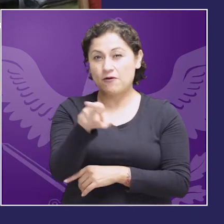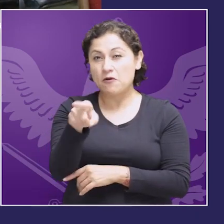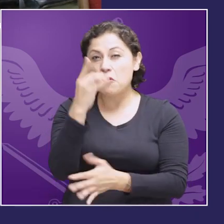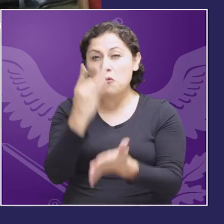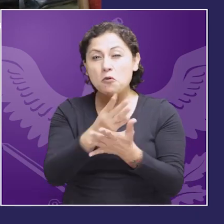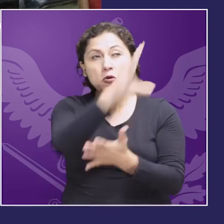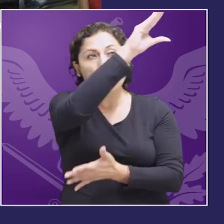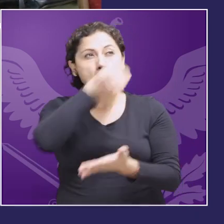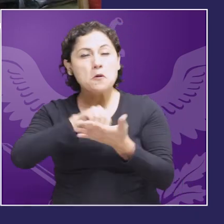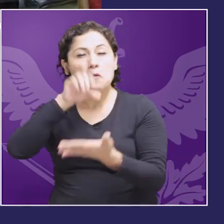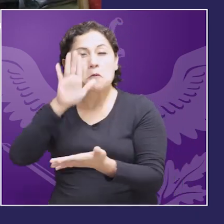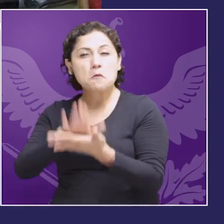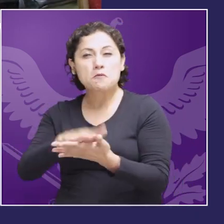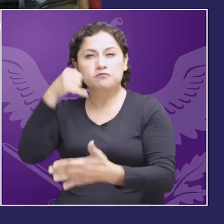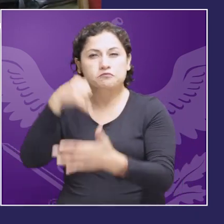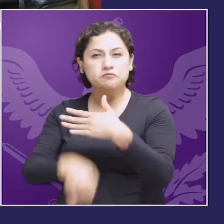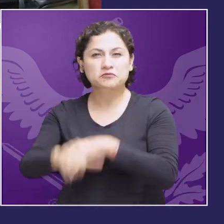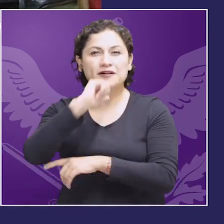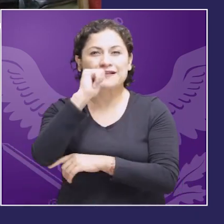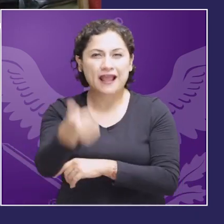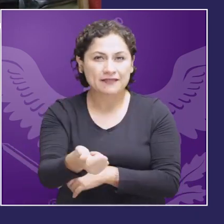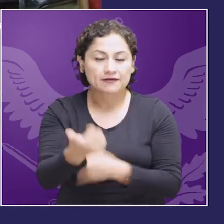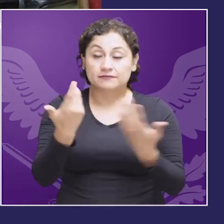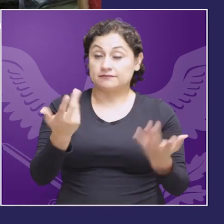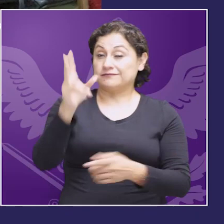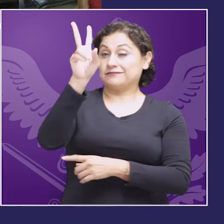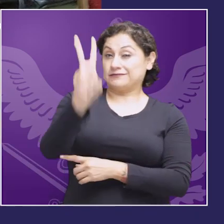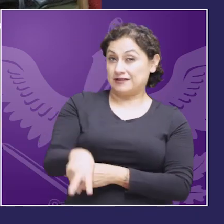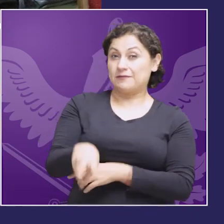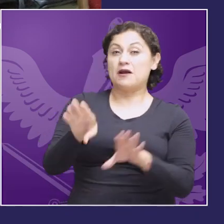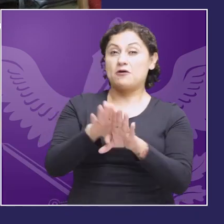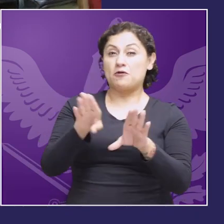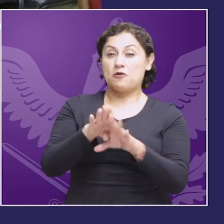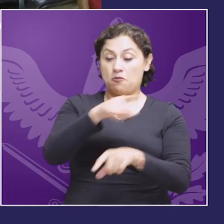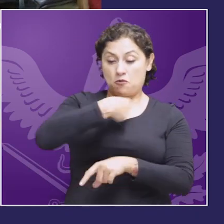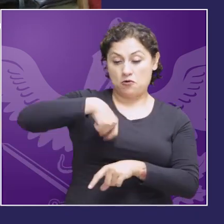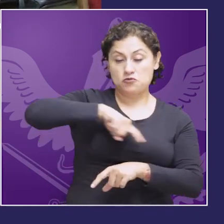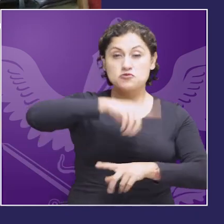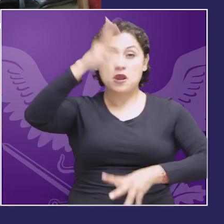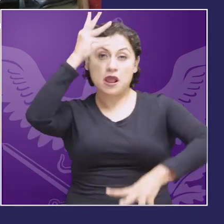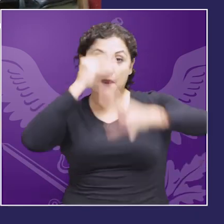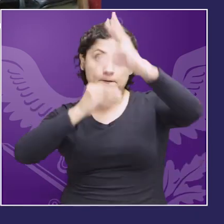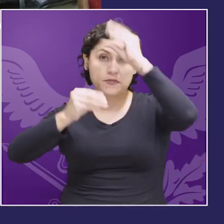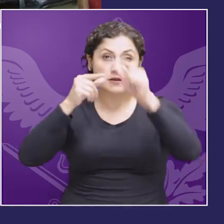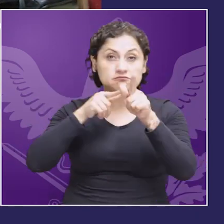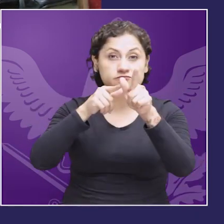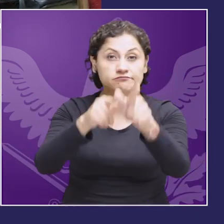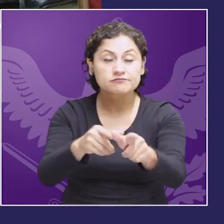demás para no seguir entrampados en esto? O sea, el primer paso es importantísimo, pero tiene esta contracara